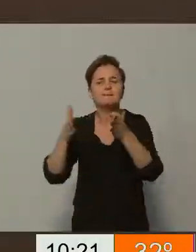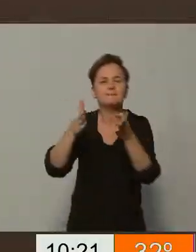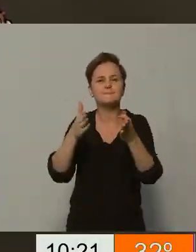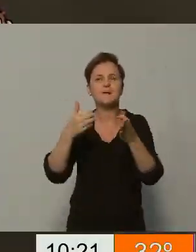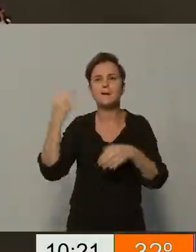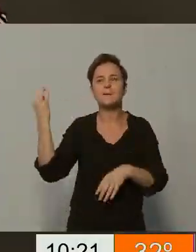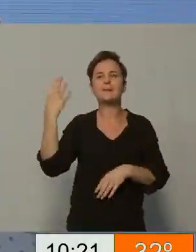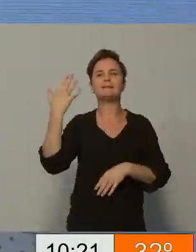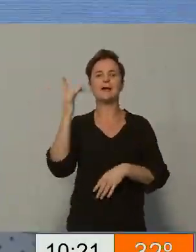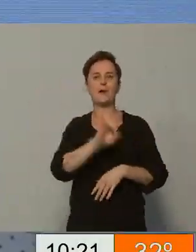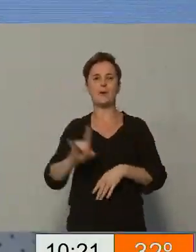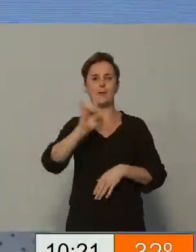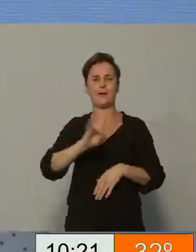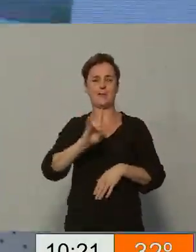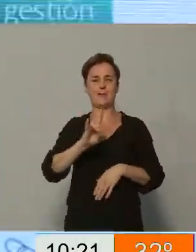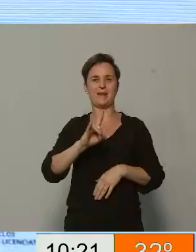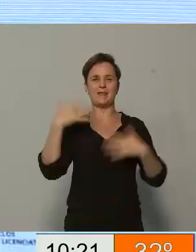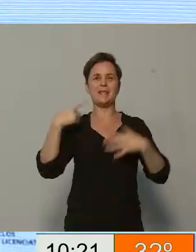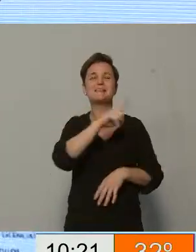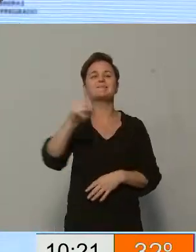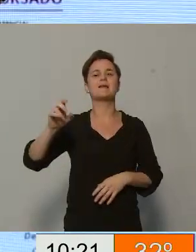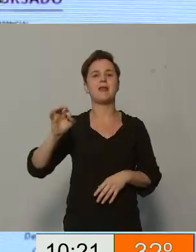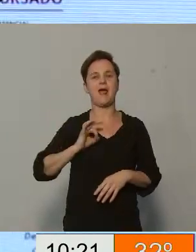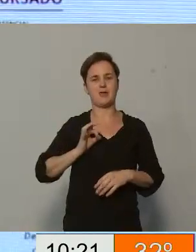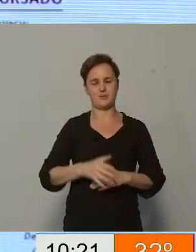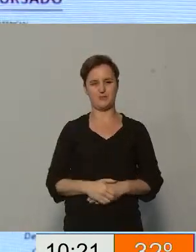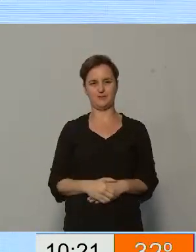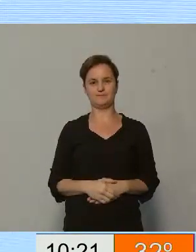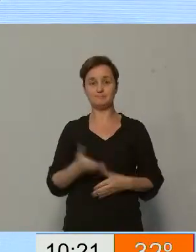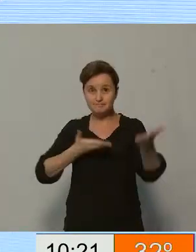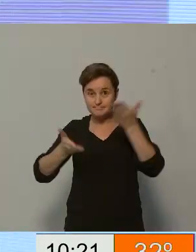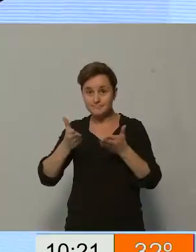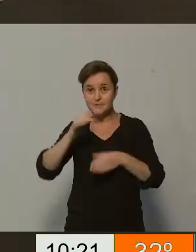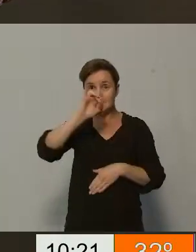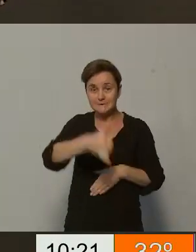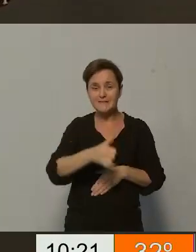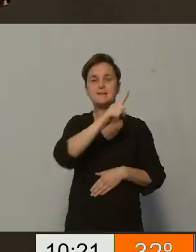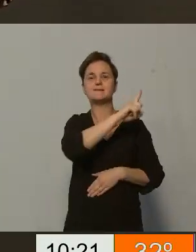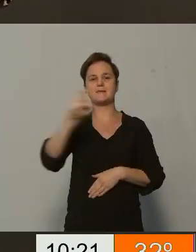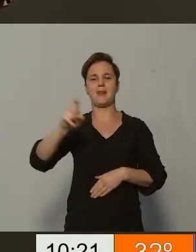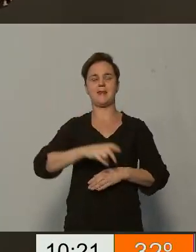de esta universidad centenaria. Así que compartimos juntos Los 100.